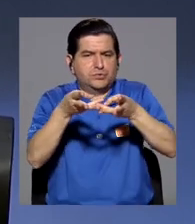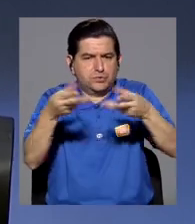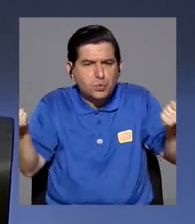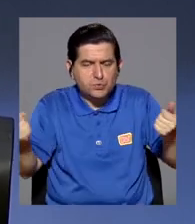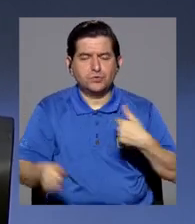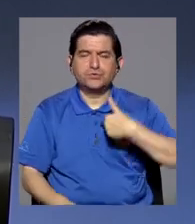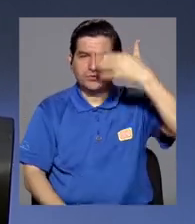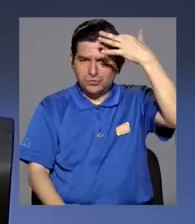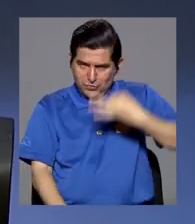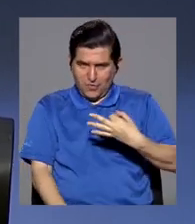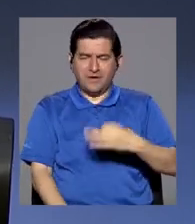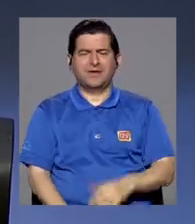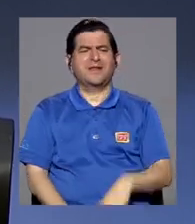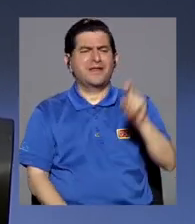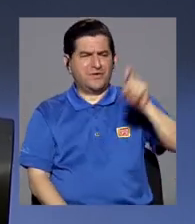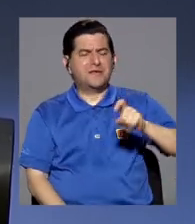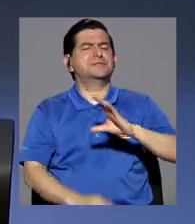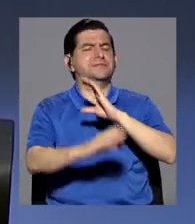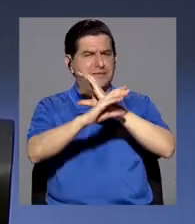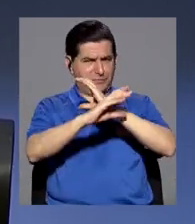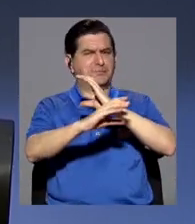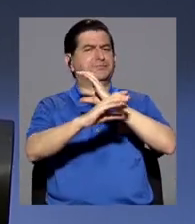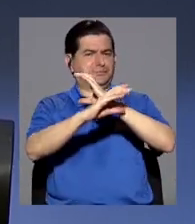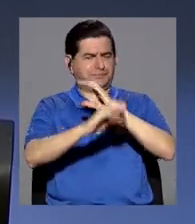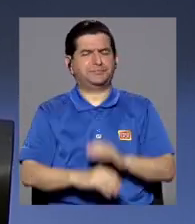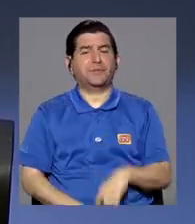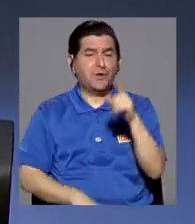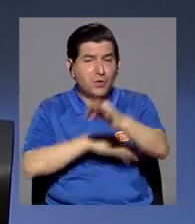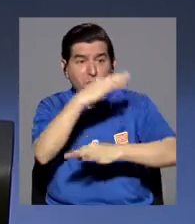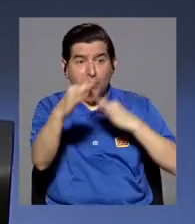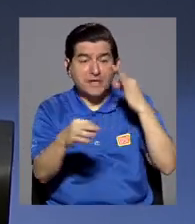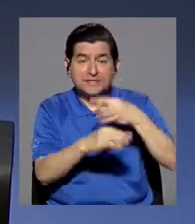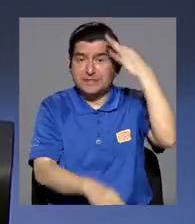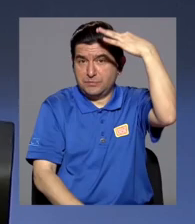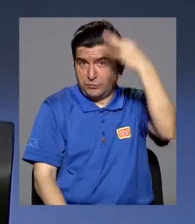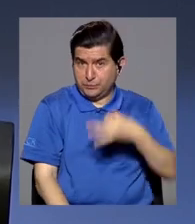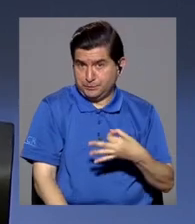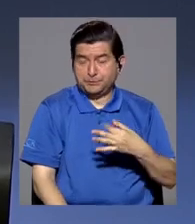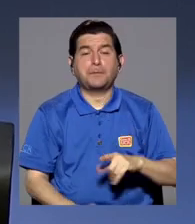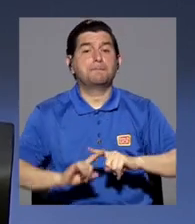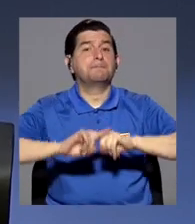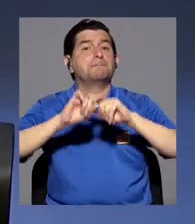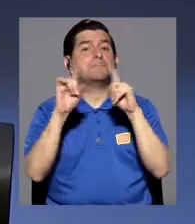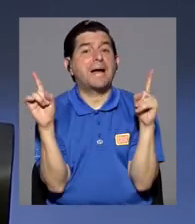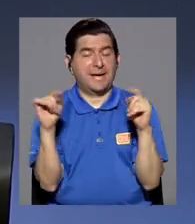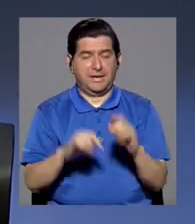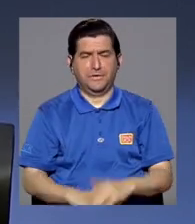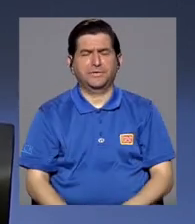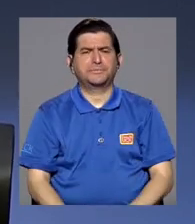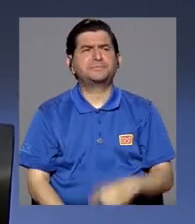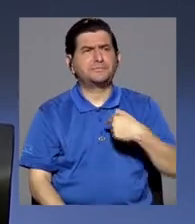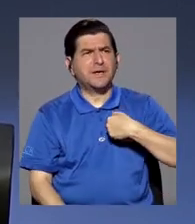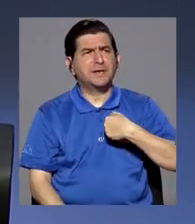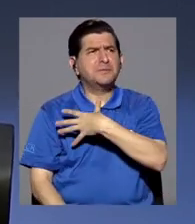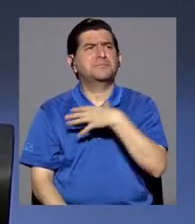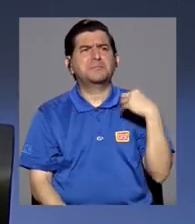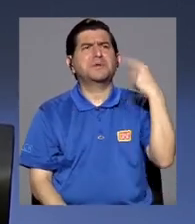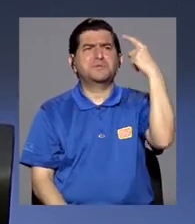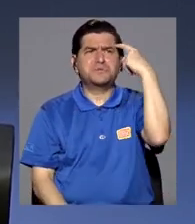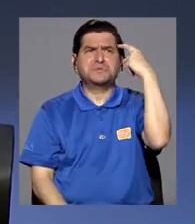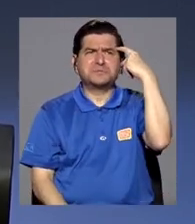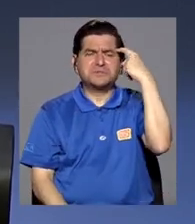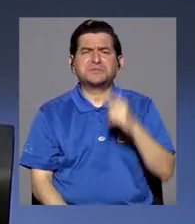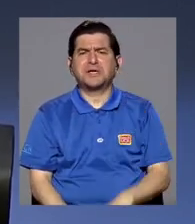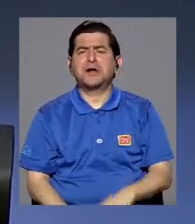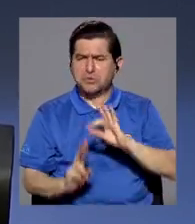solución porque más bien creo que tenemos que tener cuidado con ese tipo de posturas pero sí me gusta pensarla como